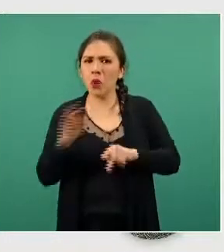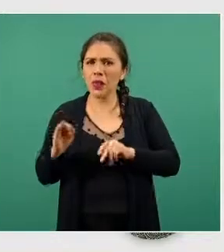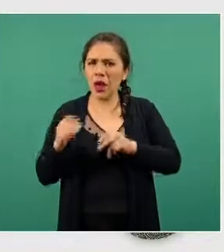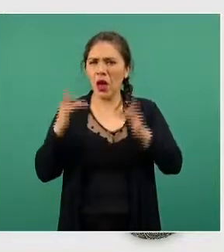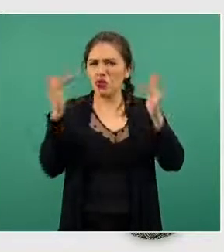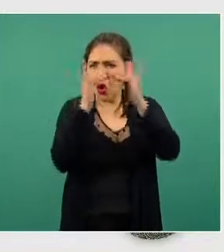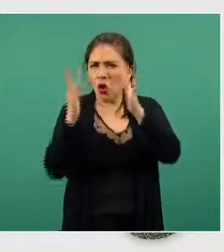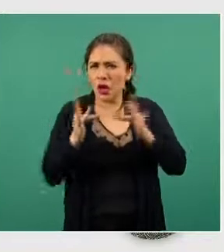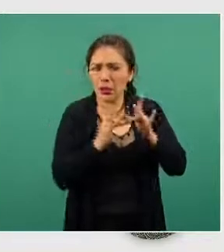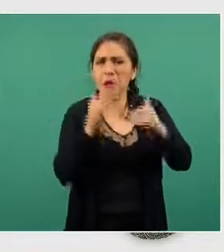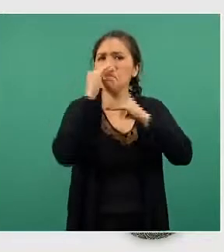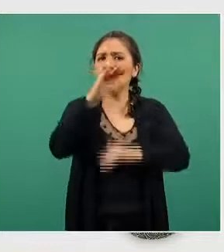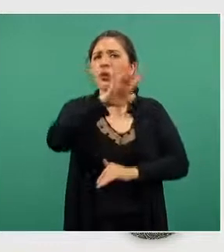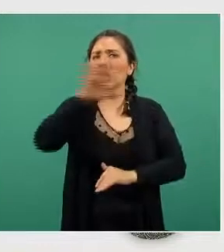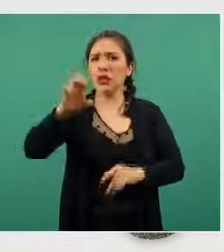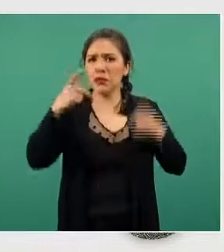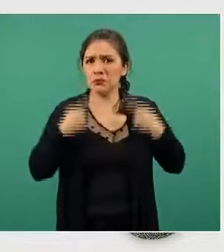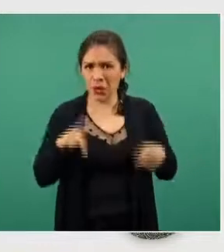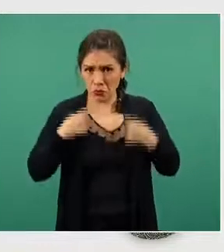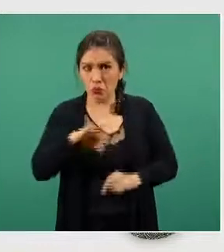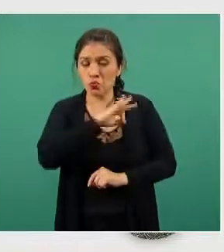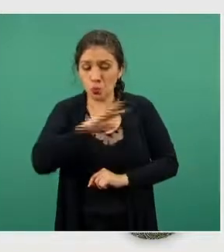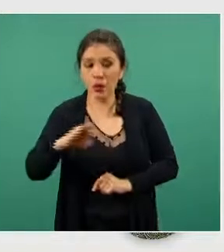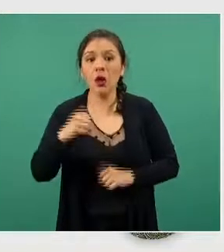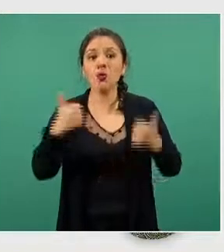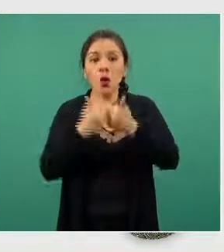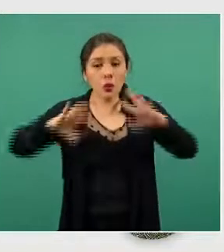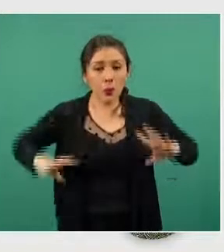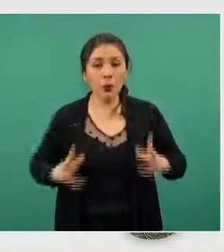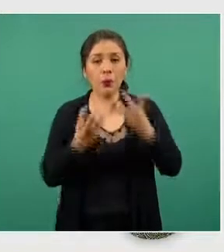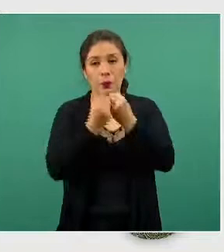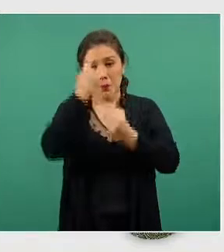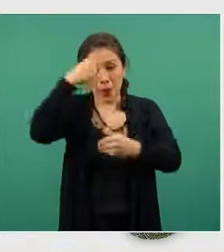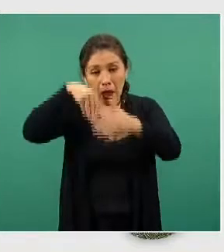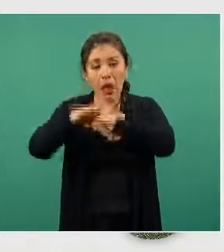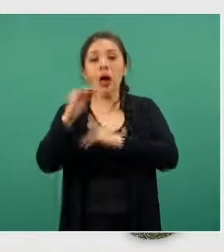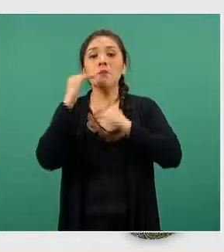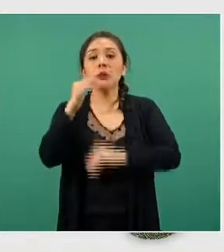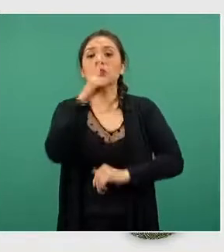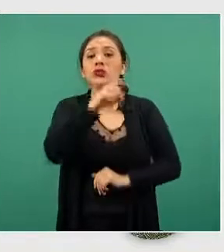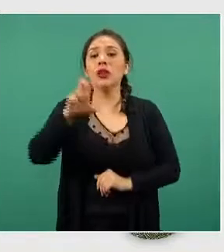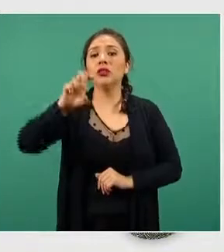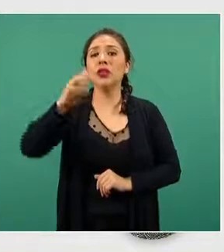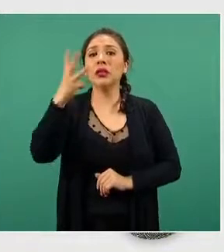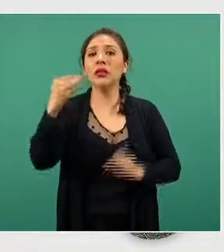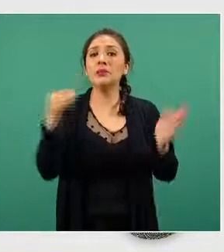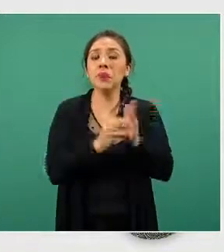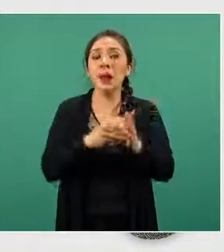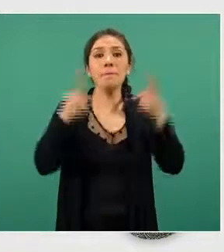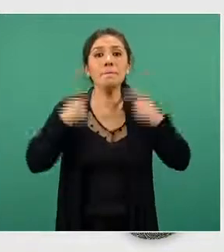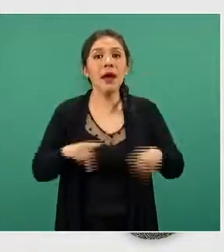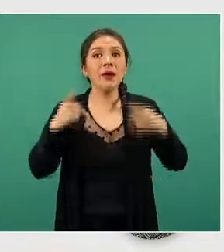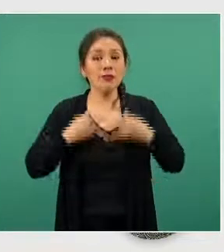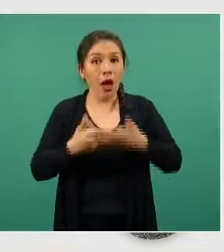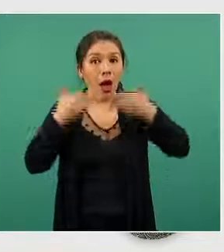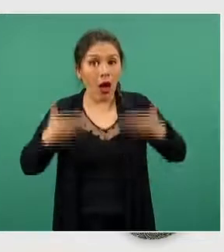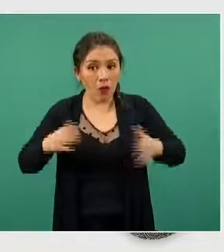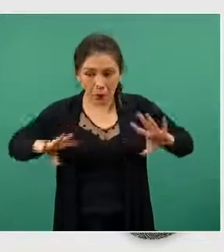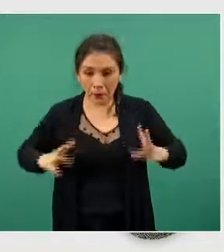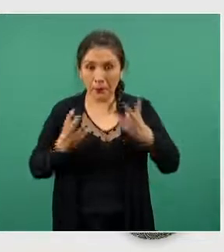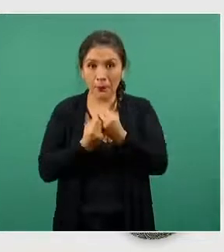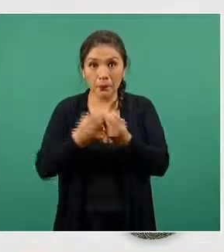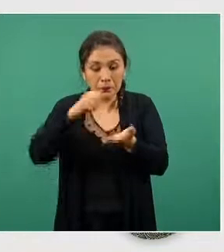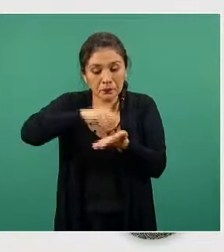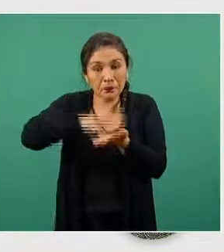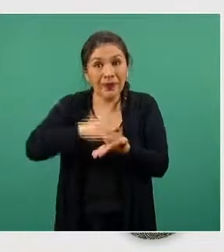simultánea es de hasta 500 personas, teniendo un total de accesos a las sesiones de hasta 133,000 hasta el momento. Como les digo, este es